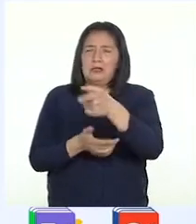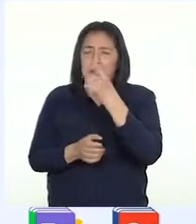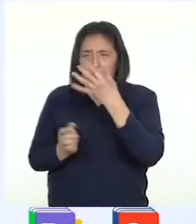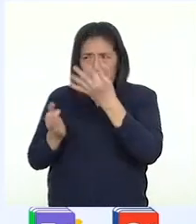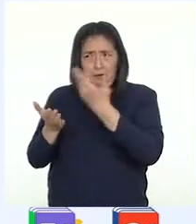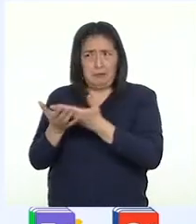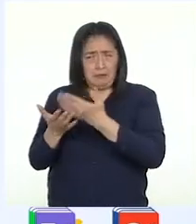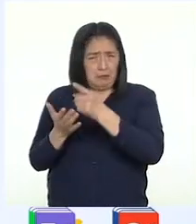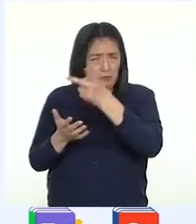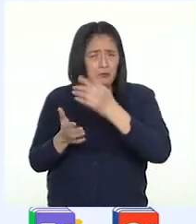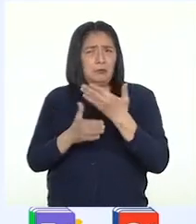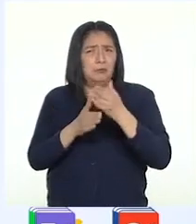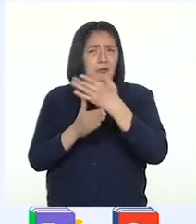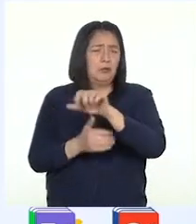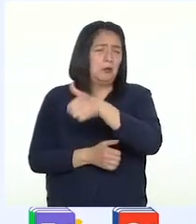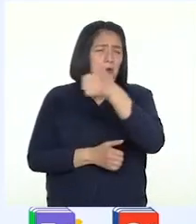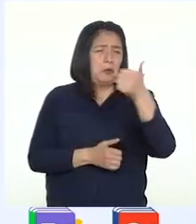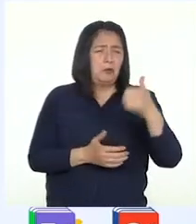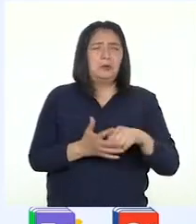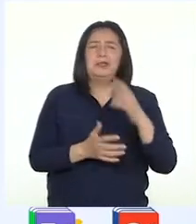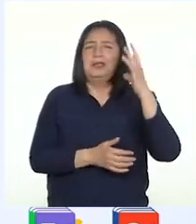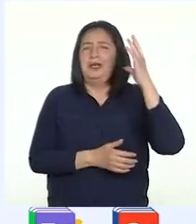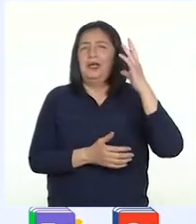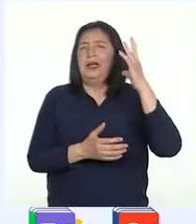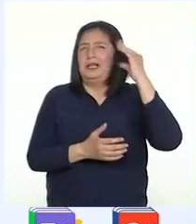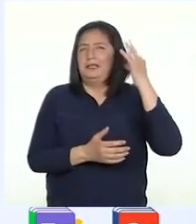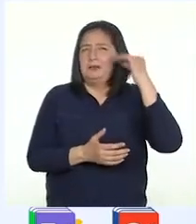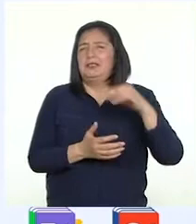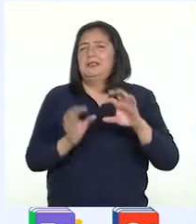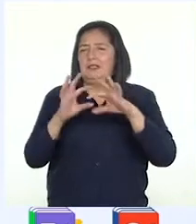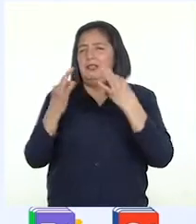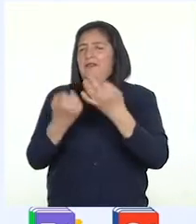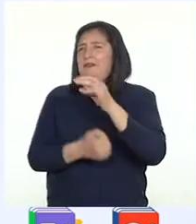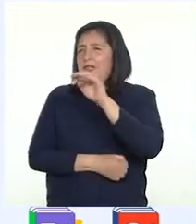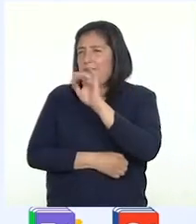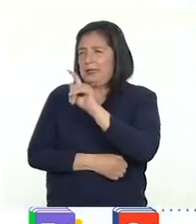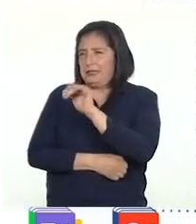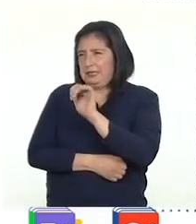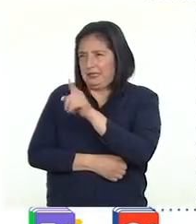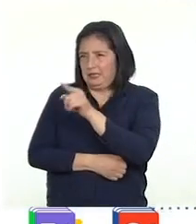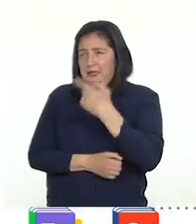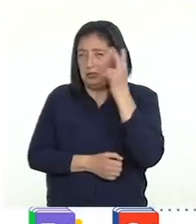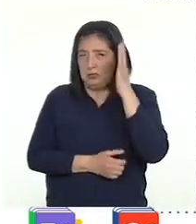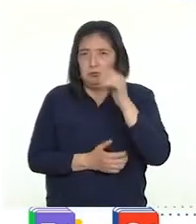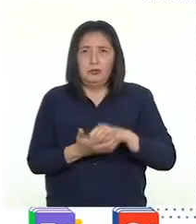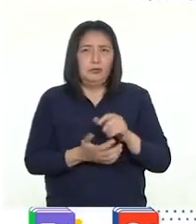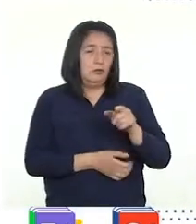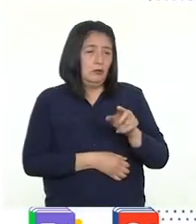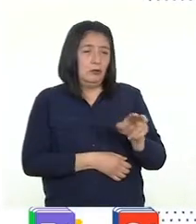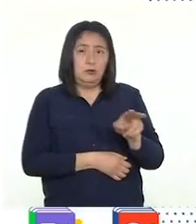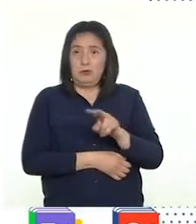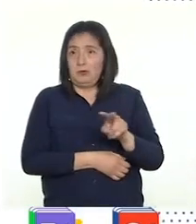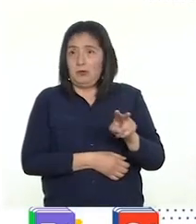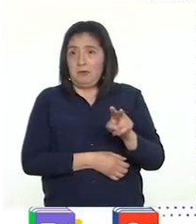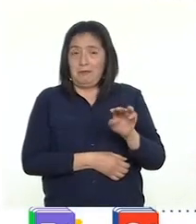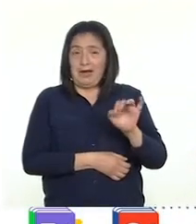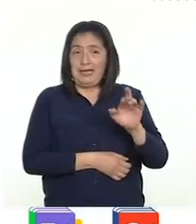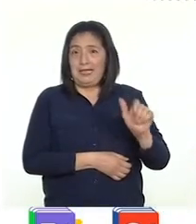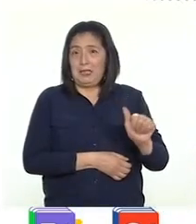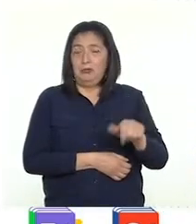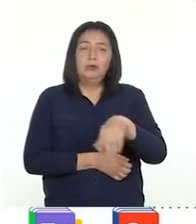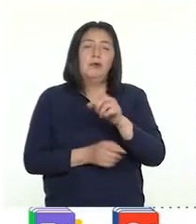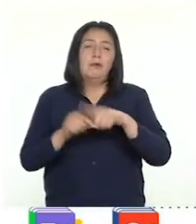real, voy a compartir otra anécdota de la familia Martínez. Escuchen. Mariano y sus primas, Julia